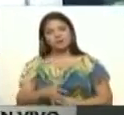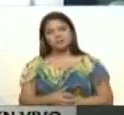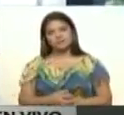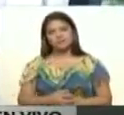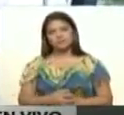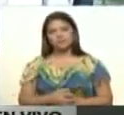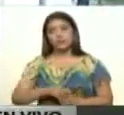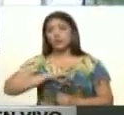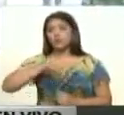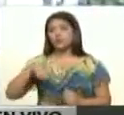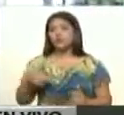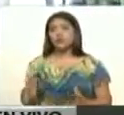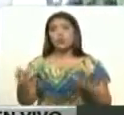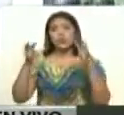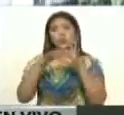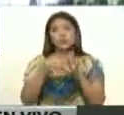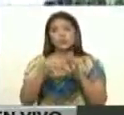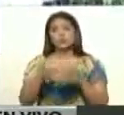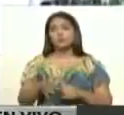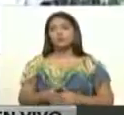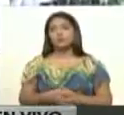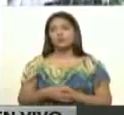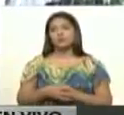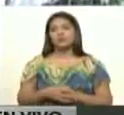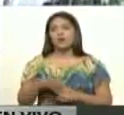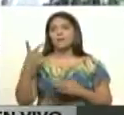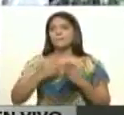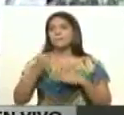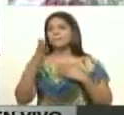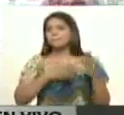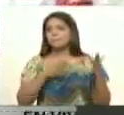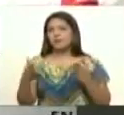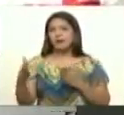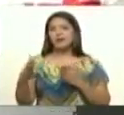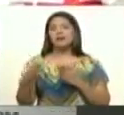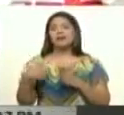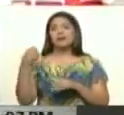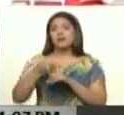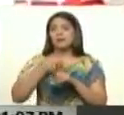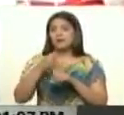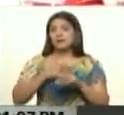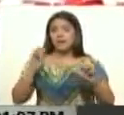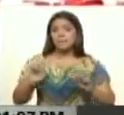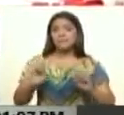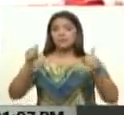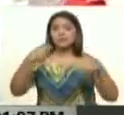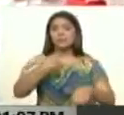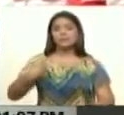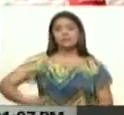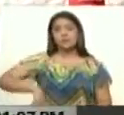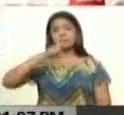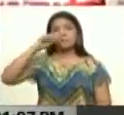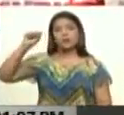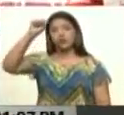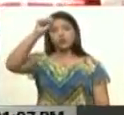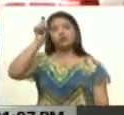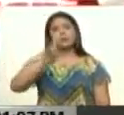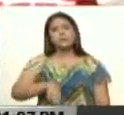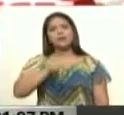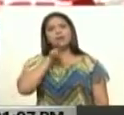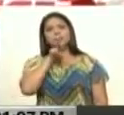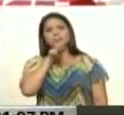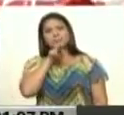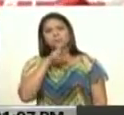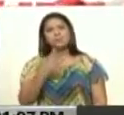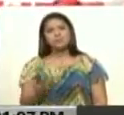Nos unimos incondicionalmente a la ofensiva iniciada por el presidente Nicolás Maduro y a su declaratoria